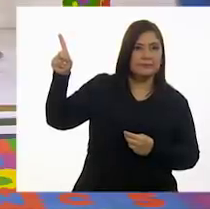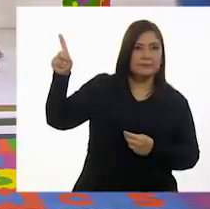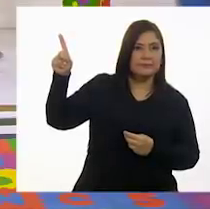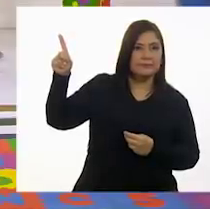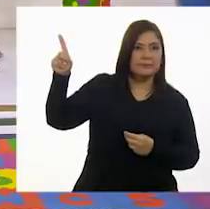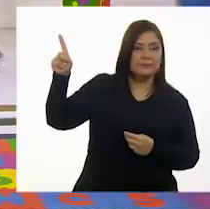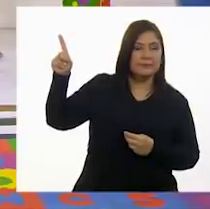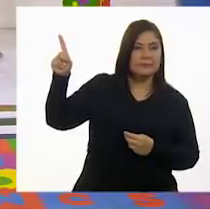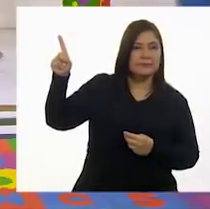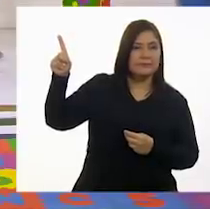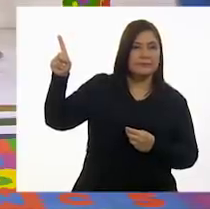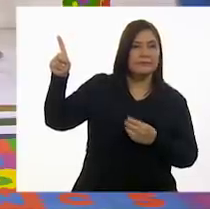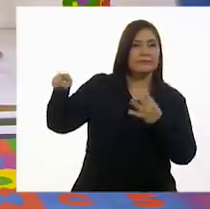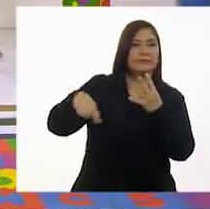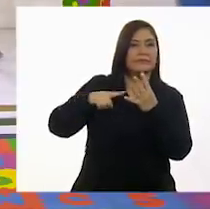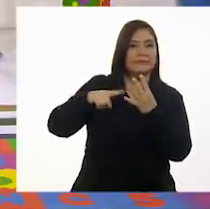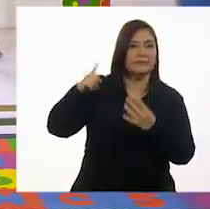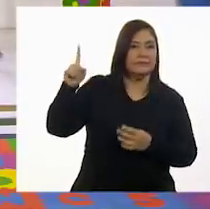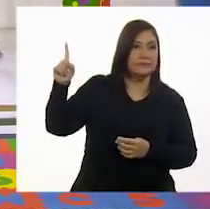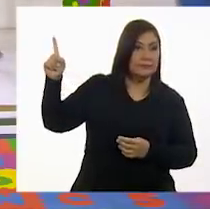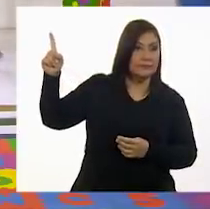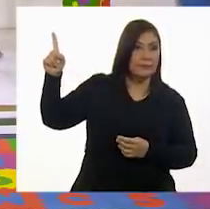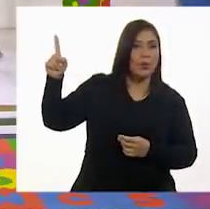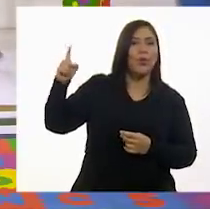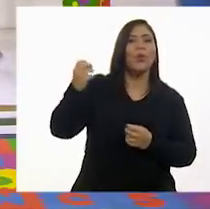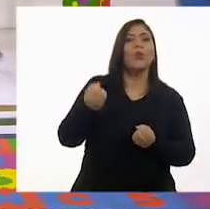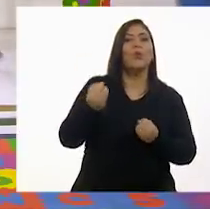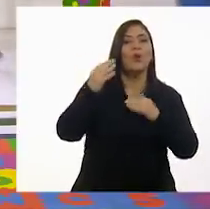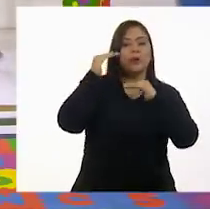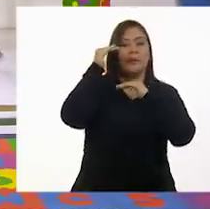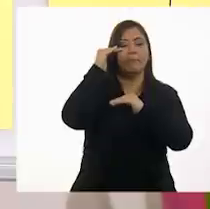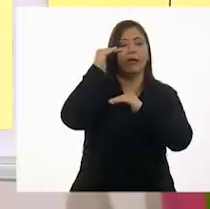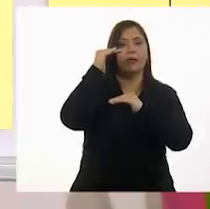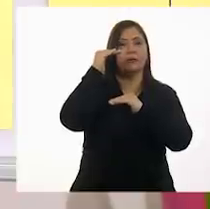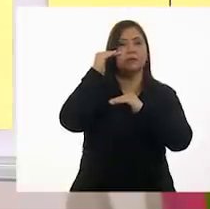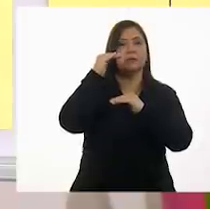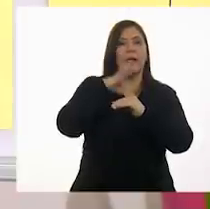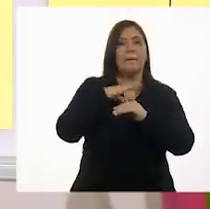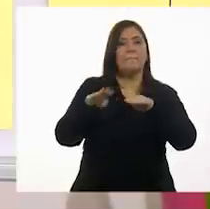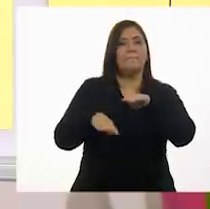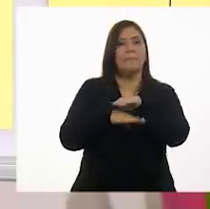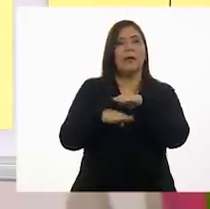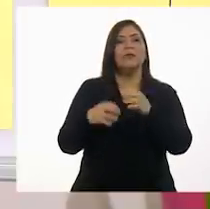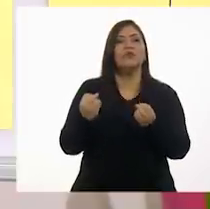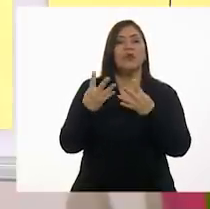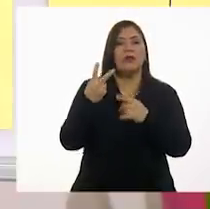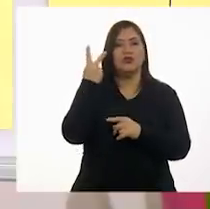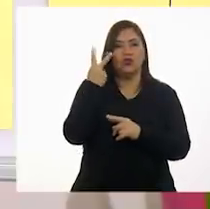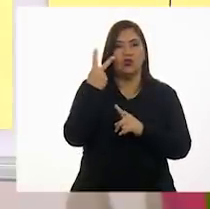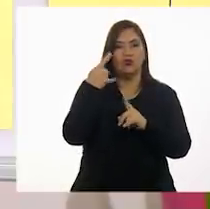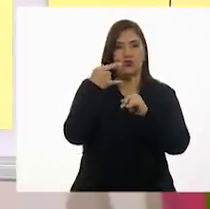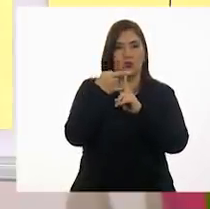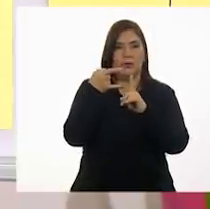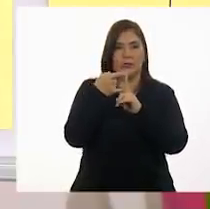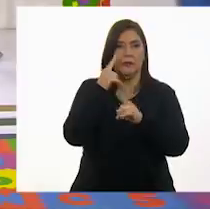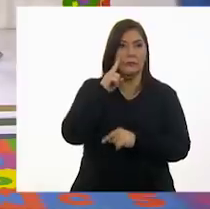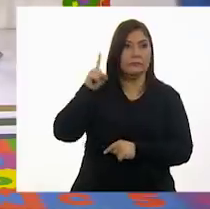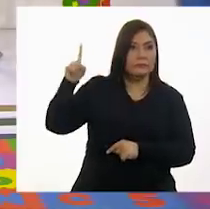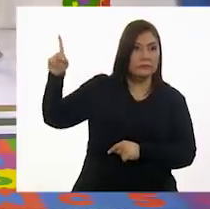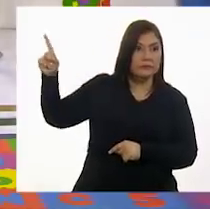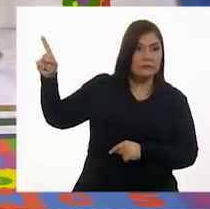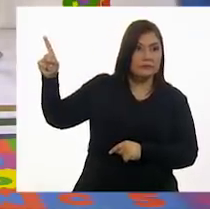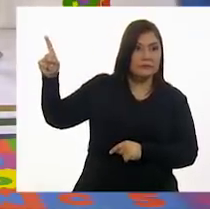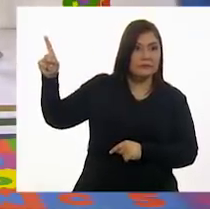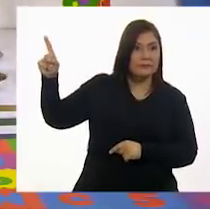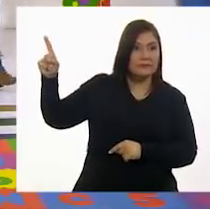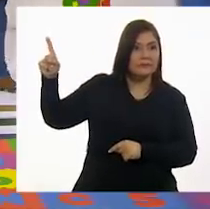y cuatro. ¿Y cuántas bases quedamos que eran? Dos. Dos, vamos cuadradas. A pegar dos cuadradas. Como estas.